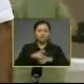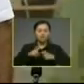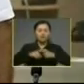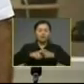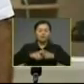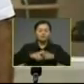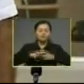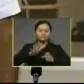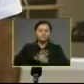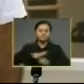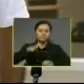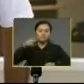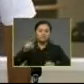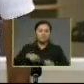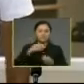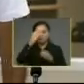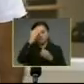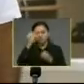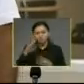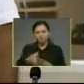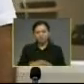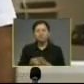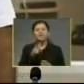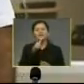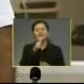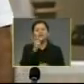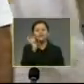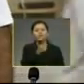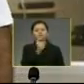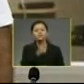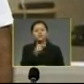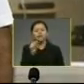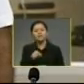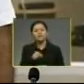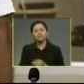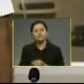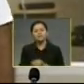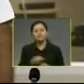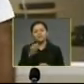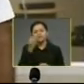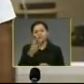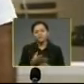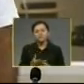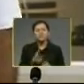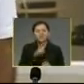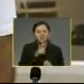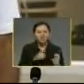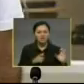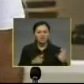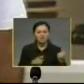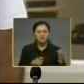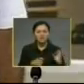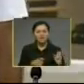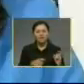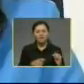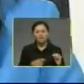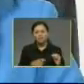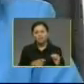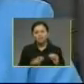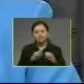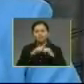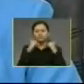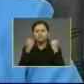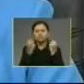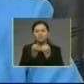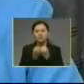Aminta. Pero ¿quién tiene que juzgar ese exceso de información? ¿El Estado? La sociedad no. El único